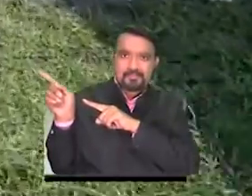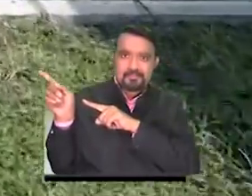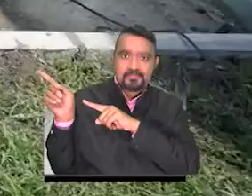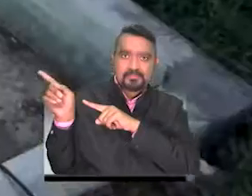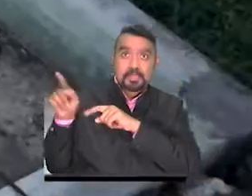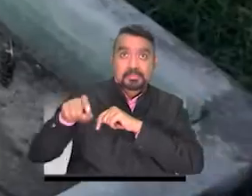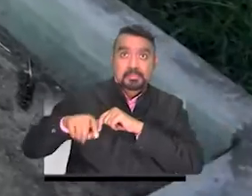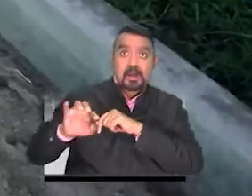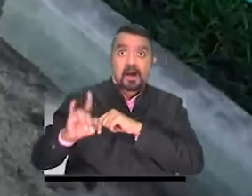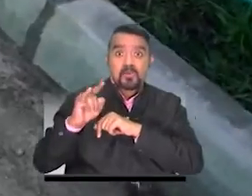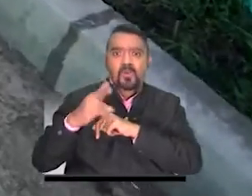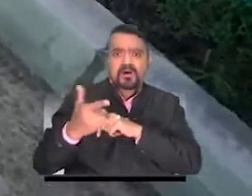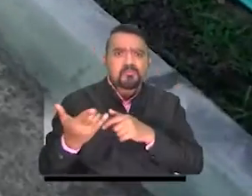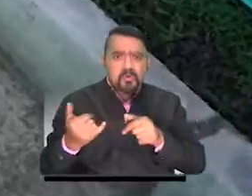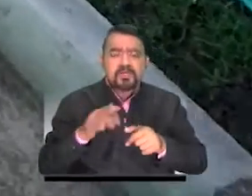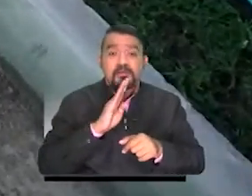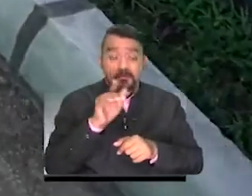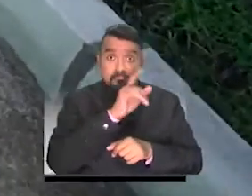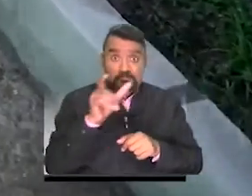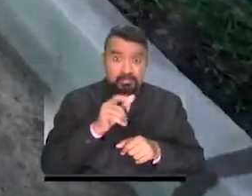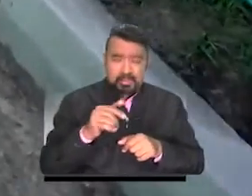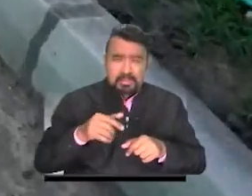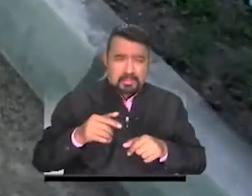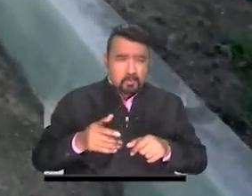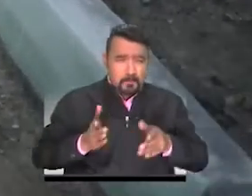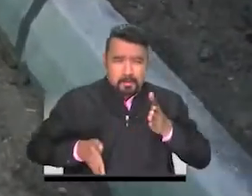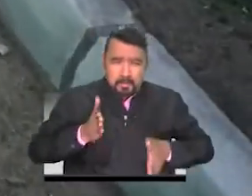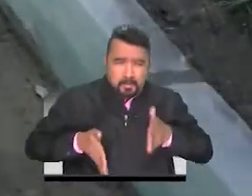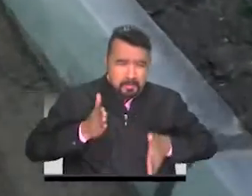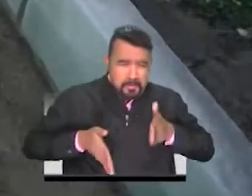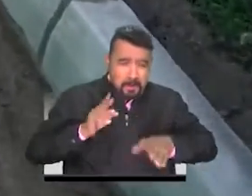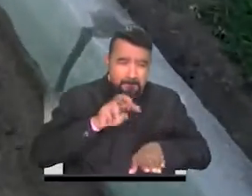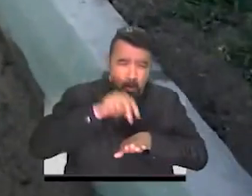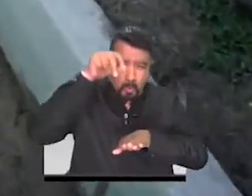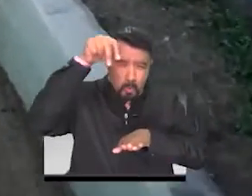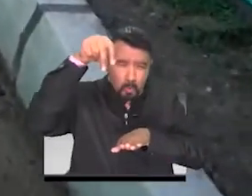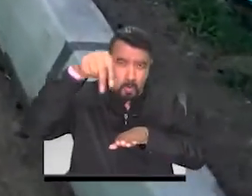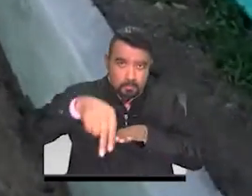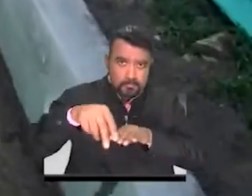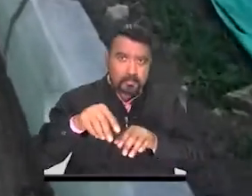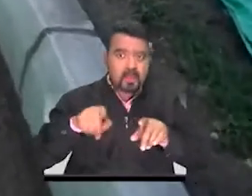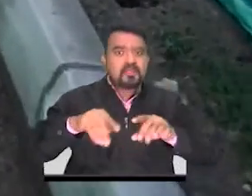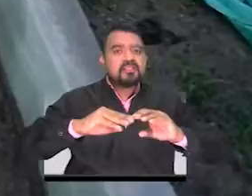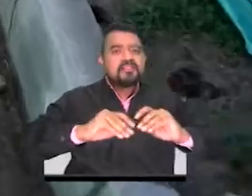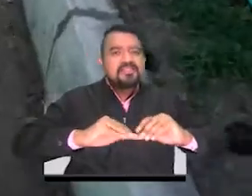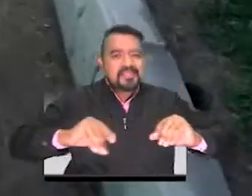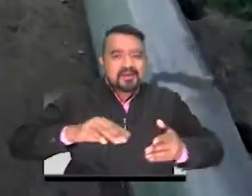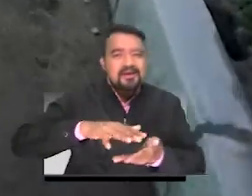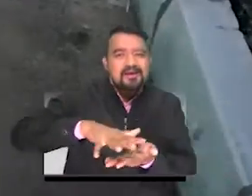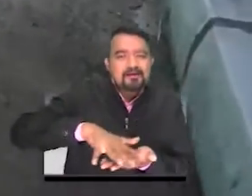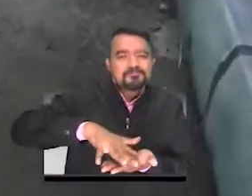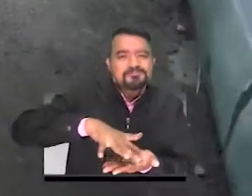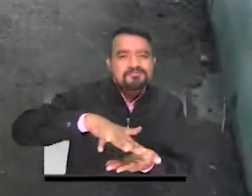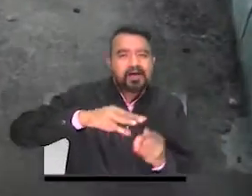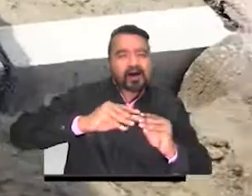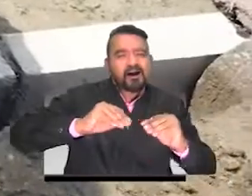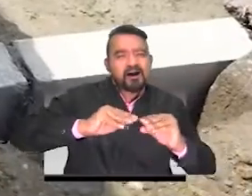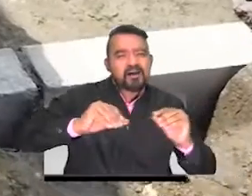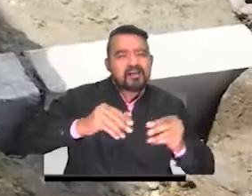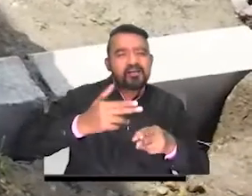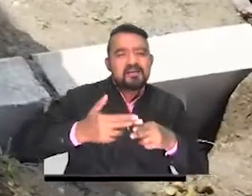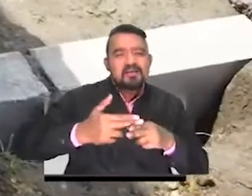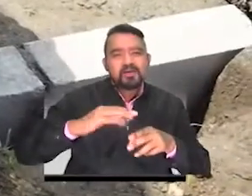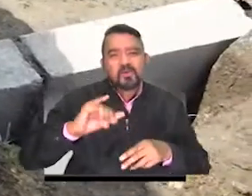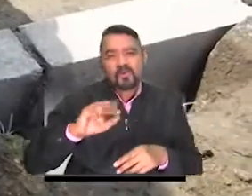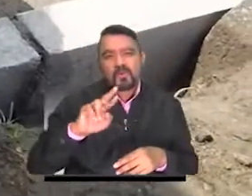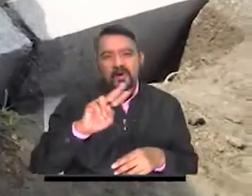sientan cómodos y tengan buen rendimiento. Estamos mejorando los fosos con arena de cuarzo, una arena muy competitiva para este